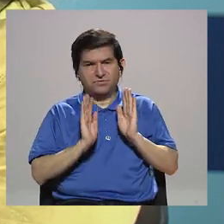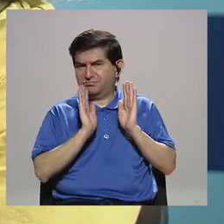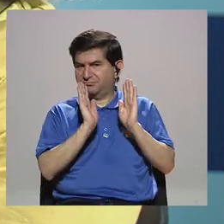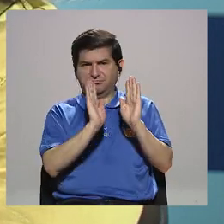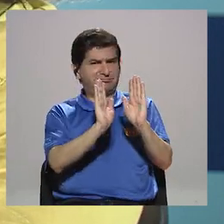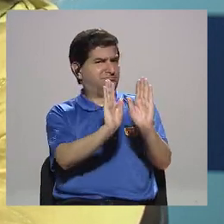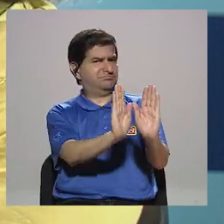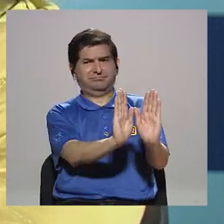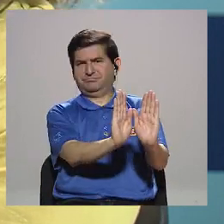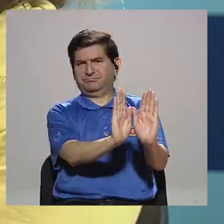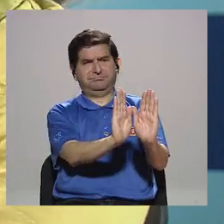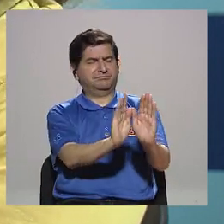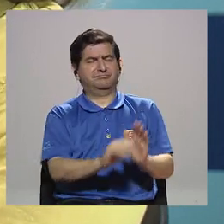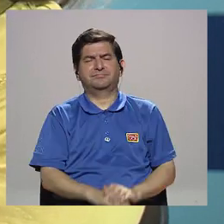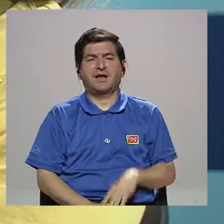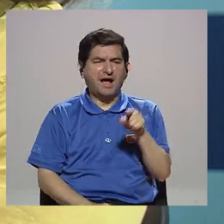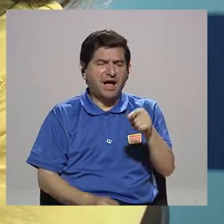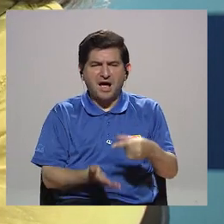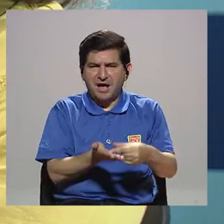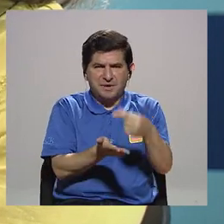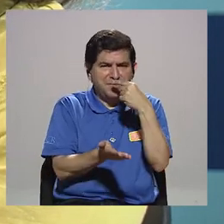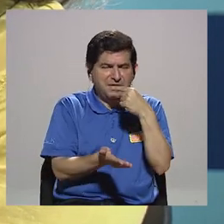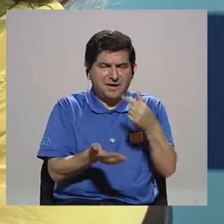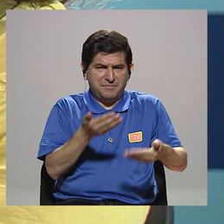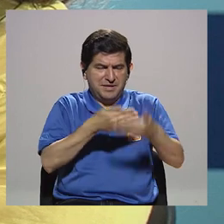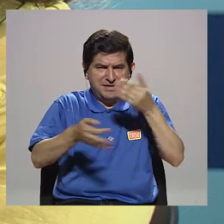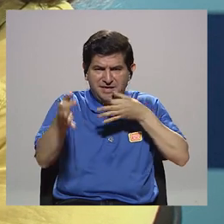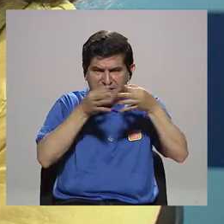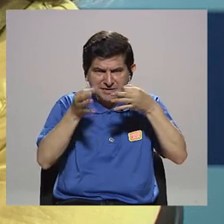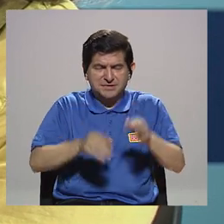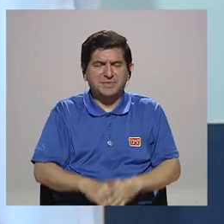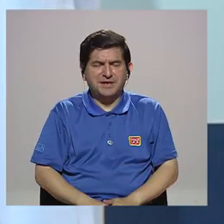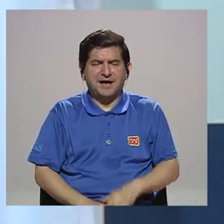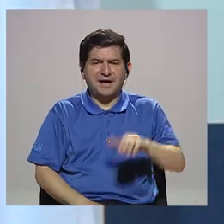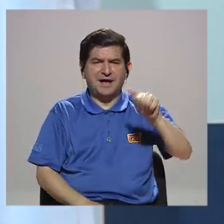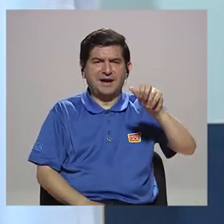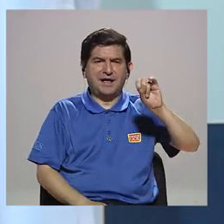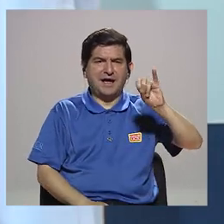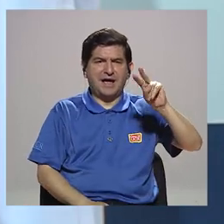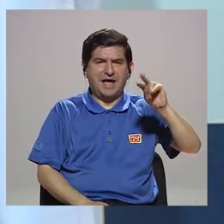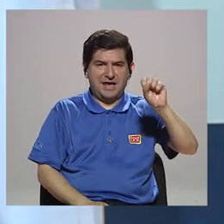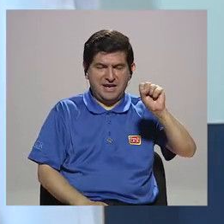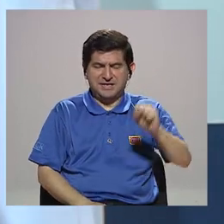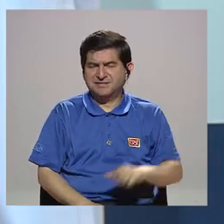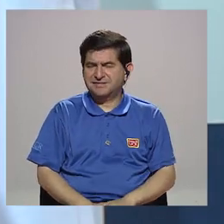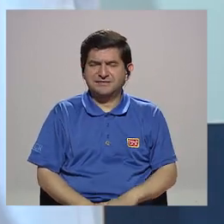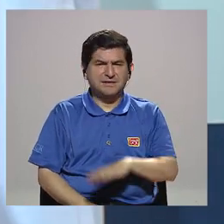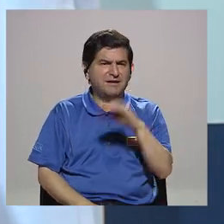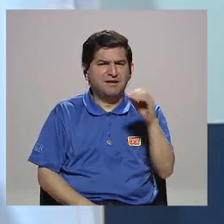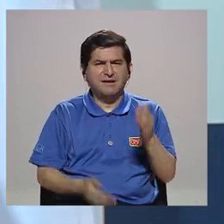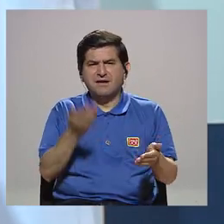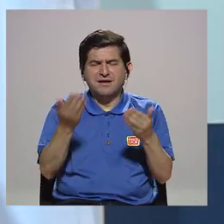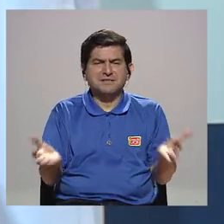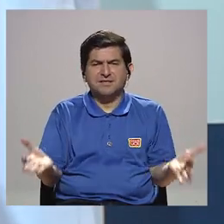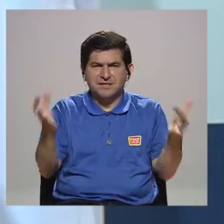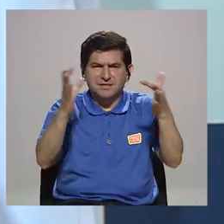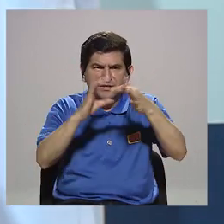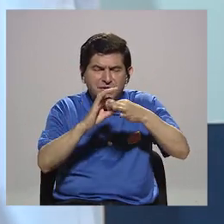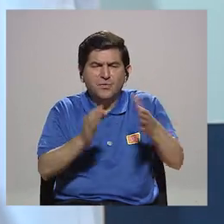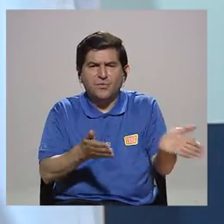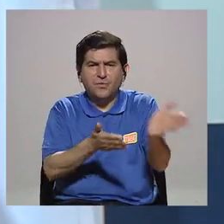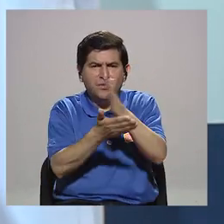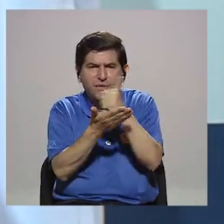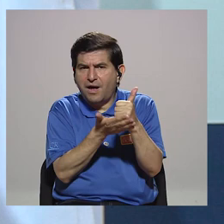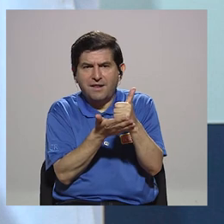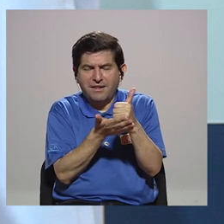Deje de tomar el AINES, aquella pastilla que hablamos que produce mucha gastritis, y probablemente le asocio